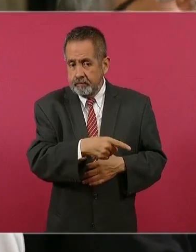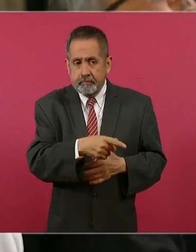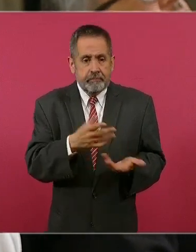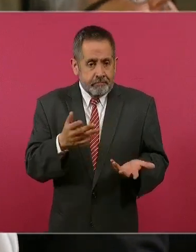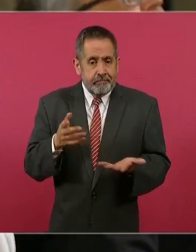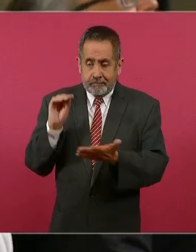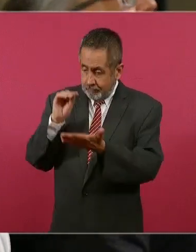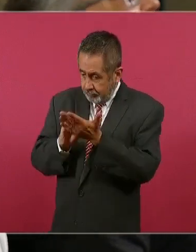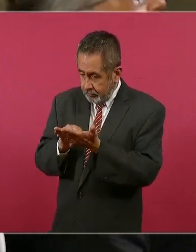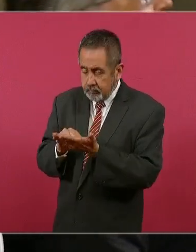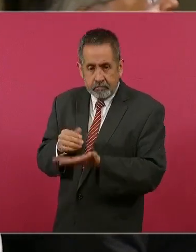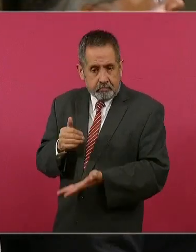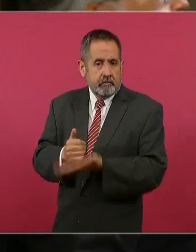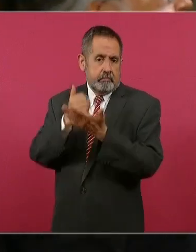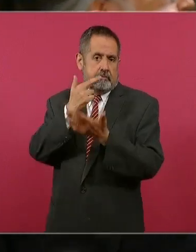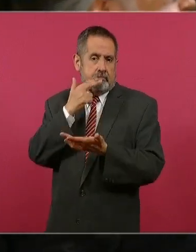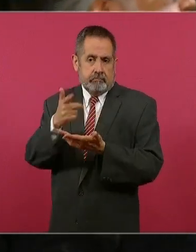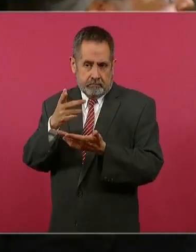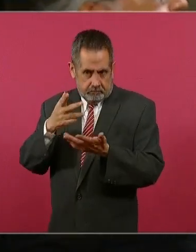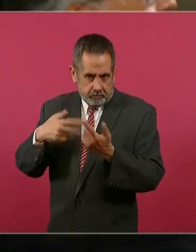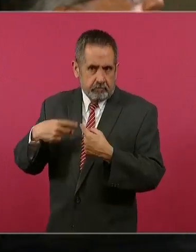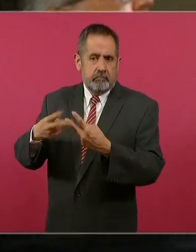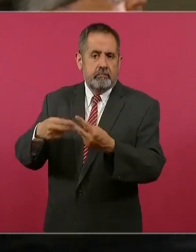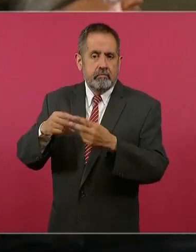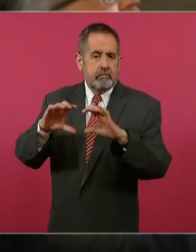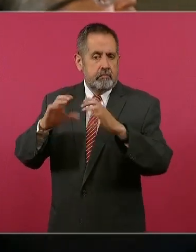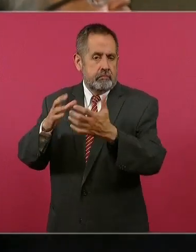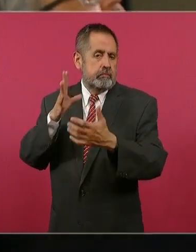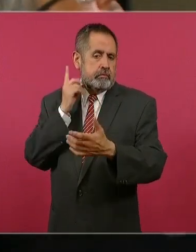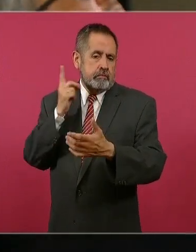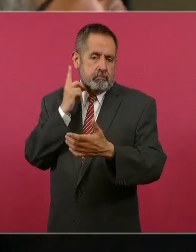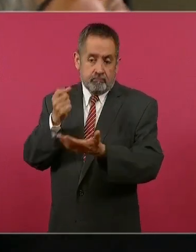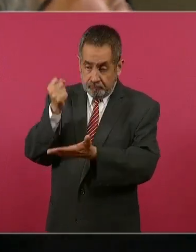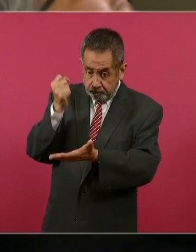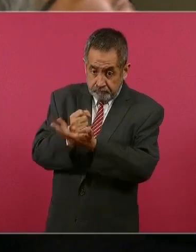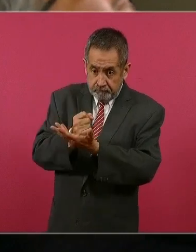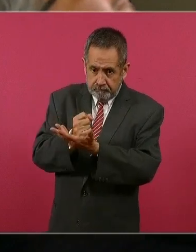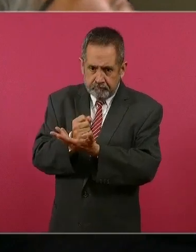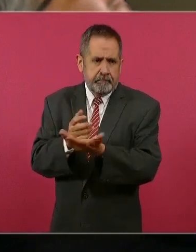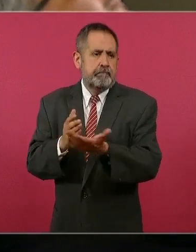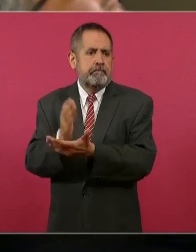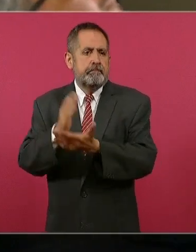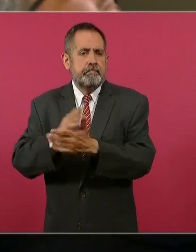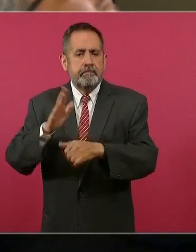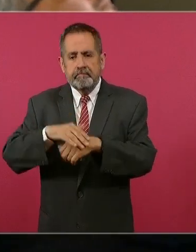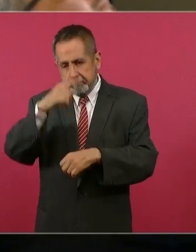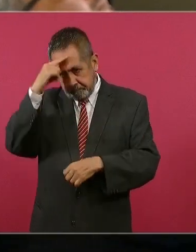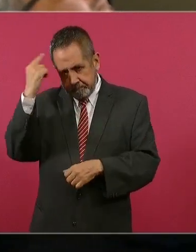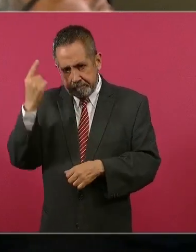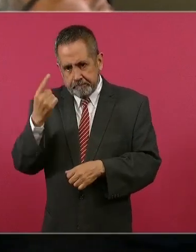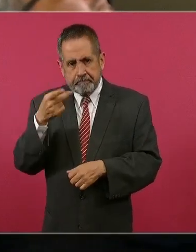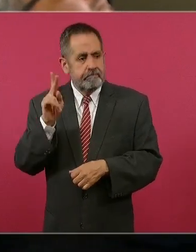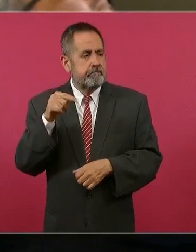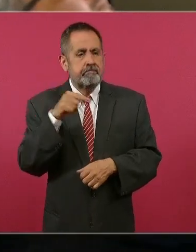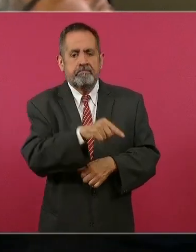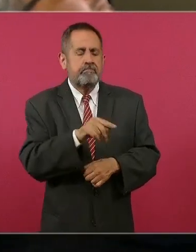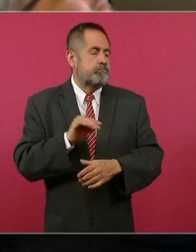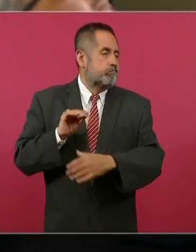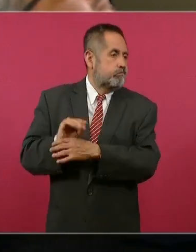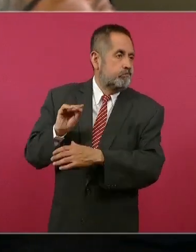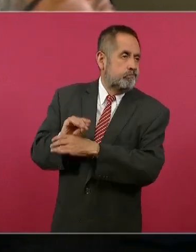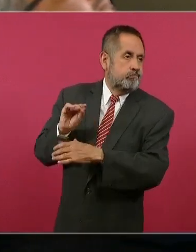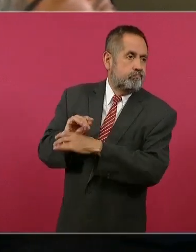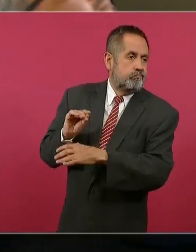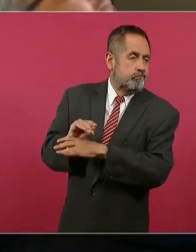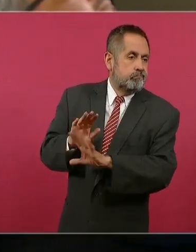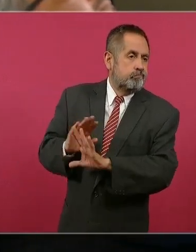ayudarían mucho si en el estado de Guerrero, en el Congreso en concreto, se estuviera facilitando eso. Sin embargo, han hecho oídos sordos de acuerdo